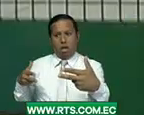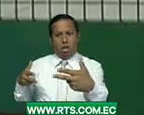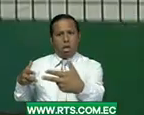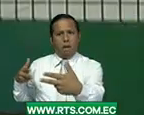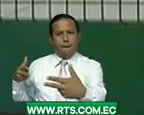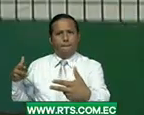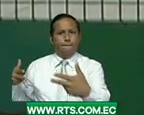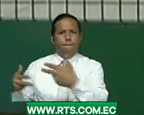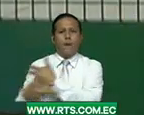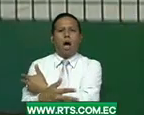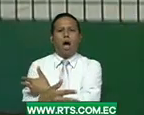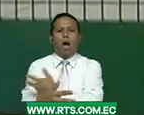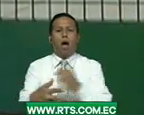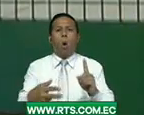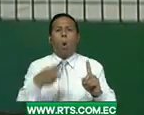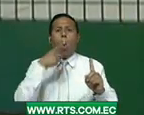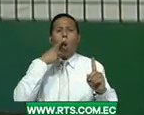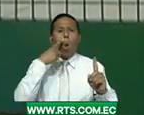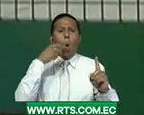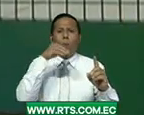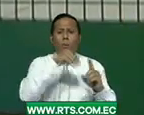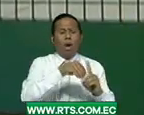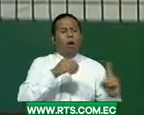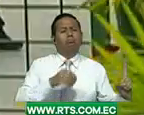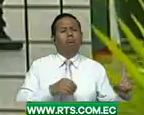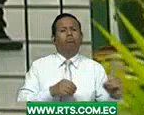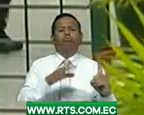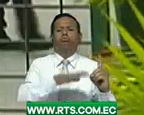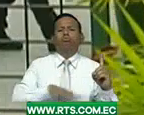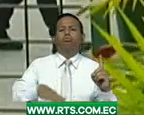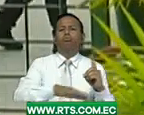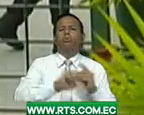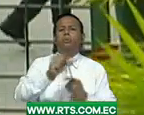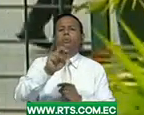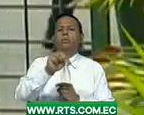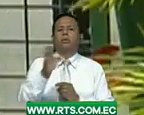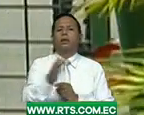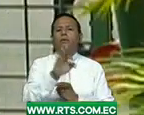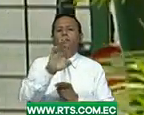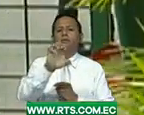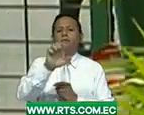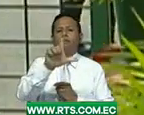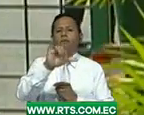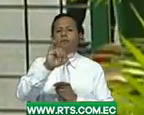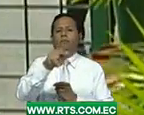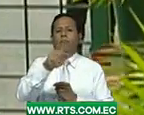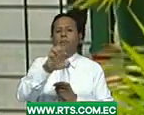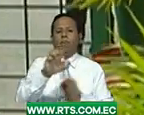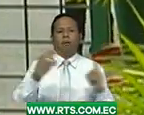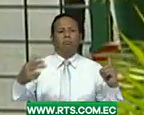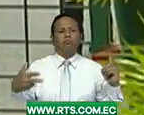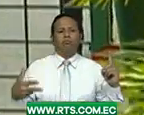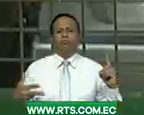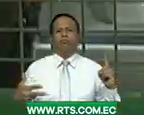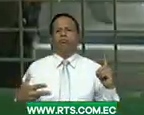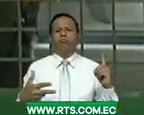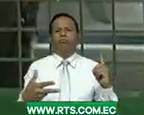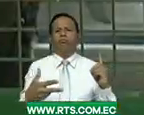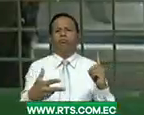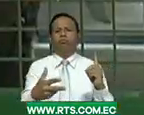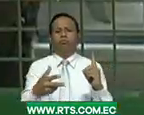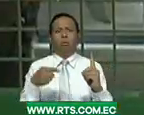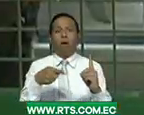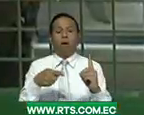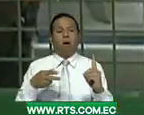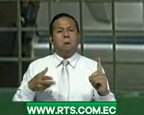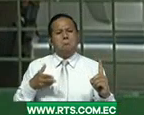caminaba en una calle dentro de la urbanización San Felipe, en el norte de Guayaquil. Atrás del carro aparecieron sujetos en una motocicleta que